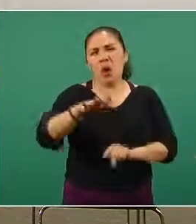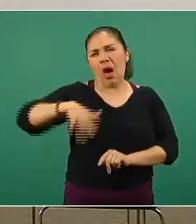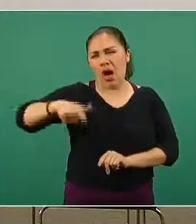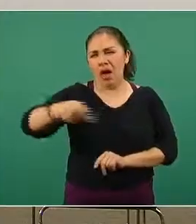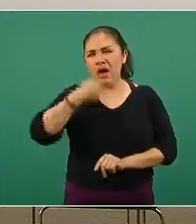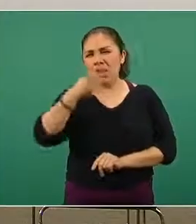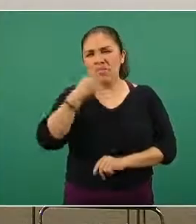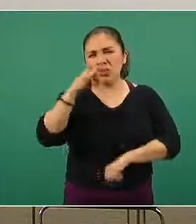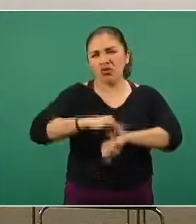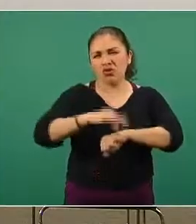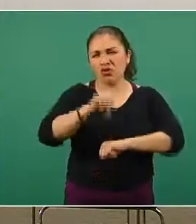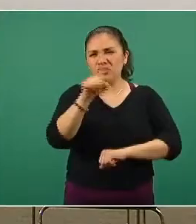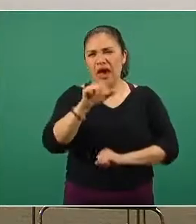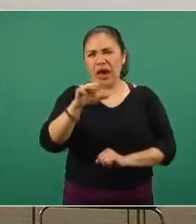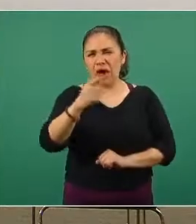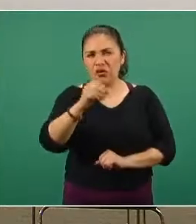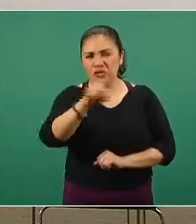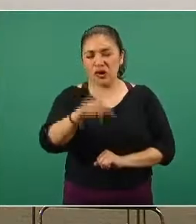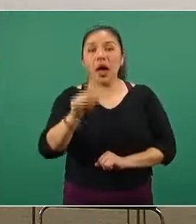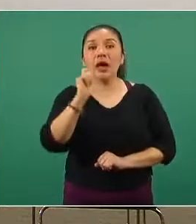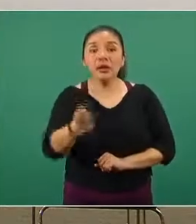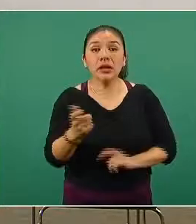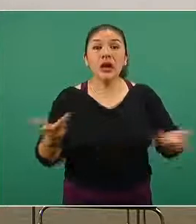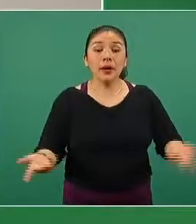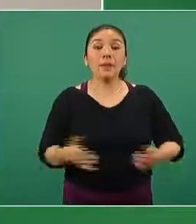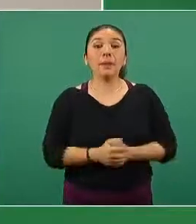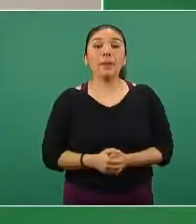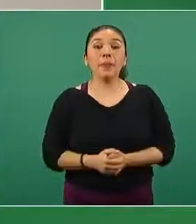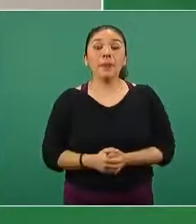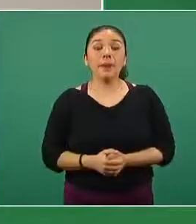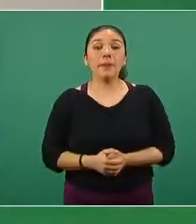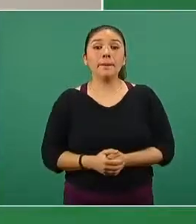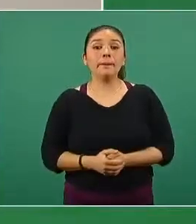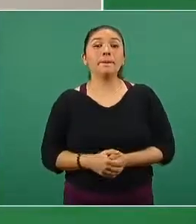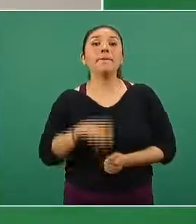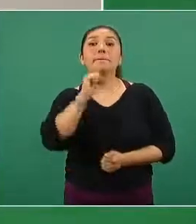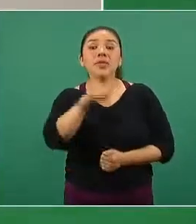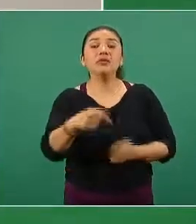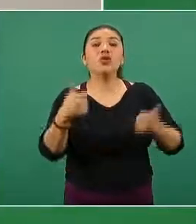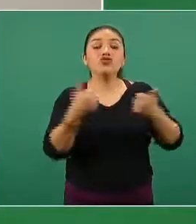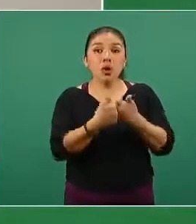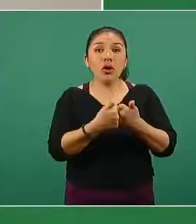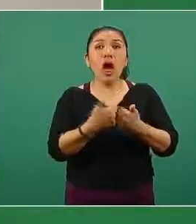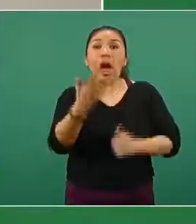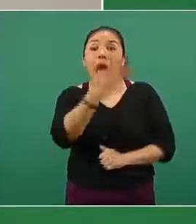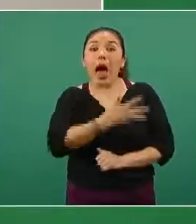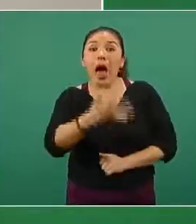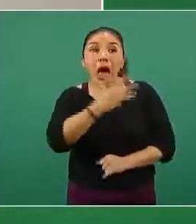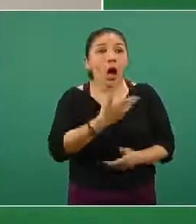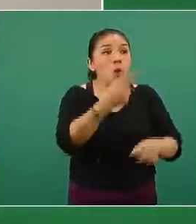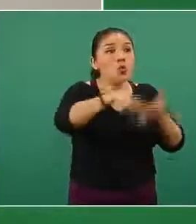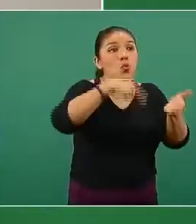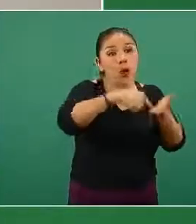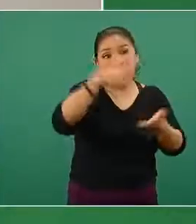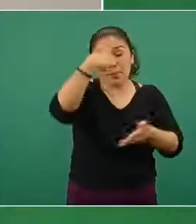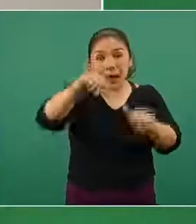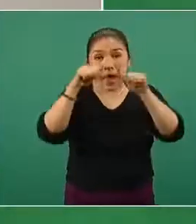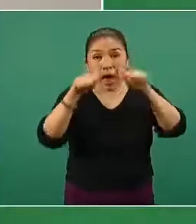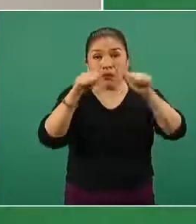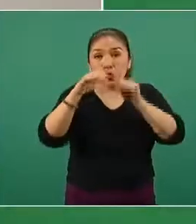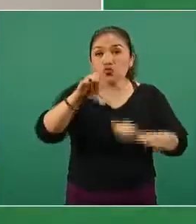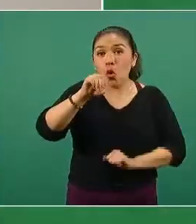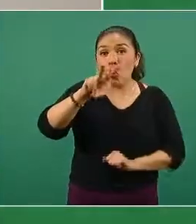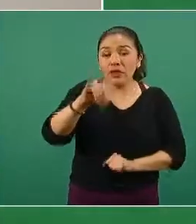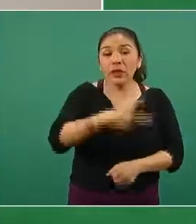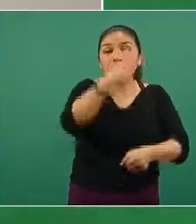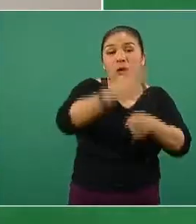doctor Zaragoza, la existencia precisamente de las unidades COVID, sobre todo de segundo